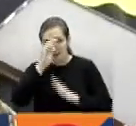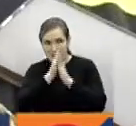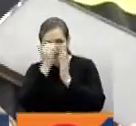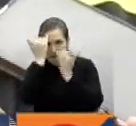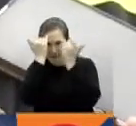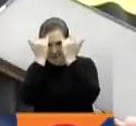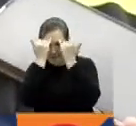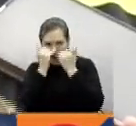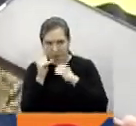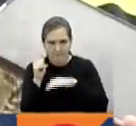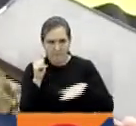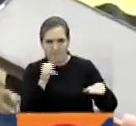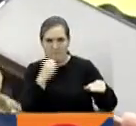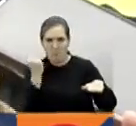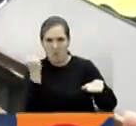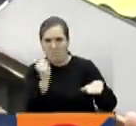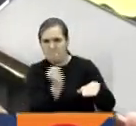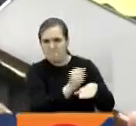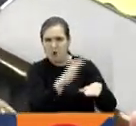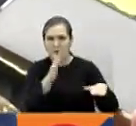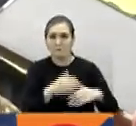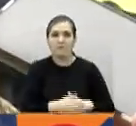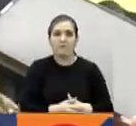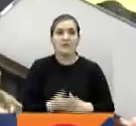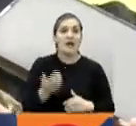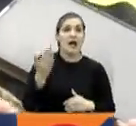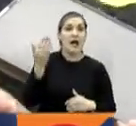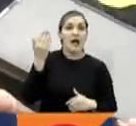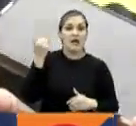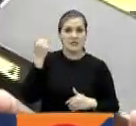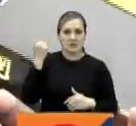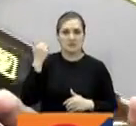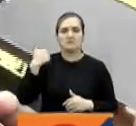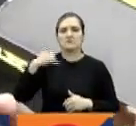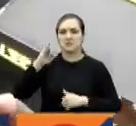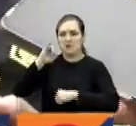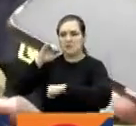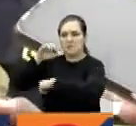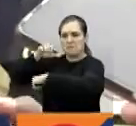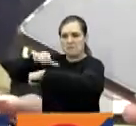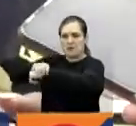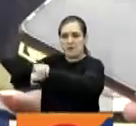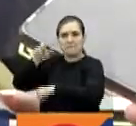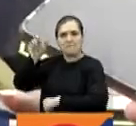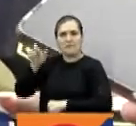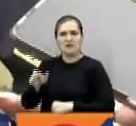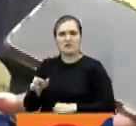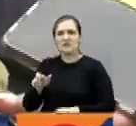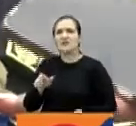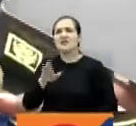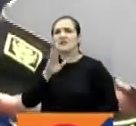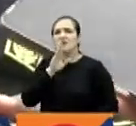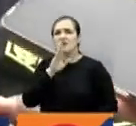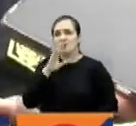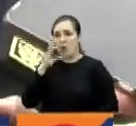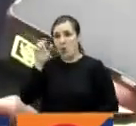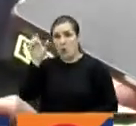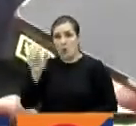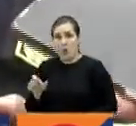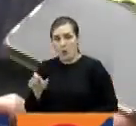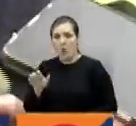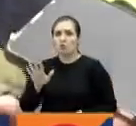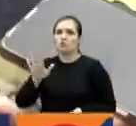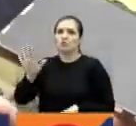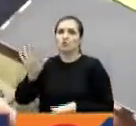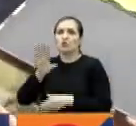El día anterior, prácticamente tipo 20 horas, se capturó sobre el sector del municipio de Morales a alias AKT. AKT